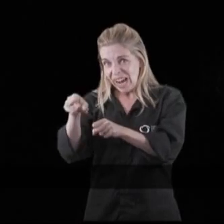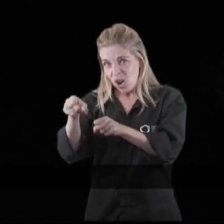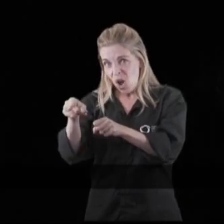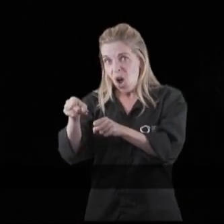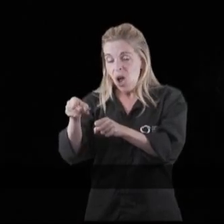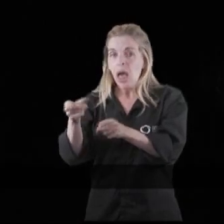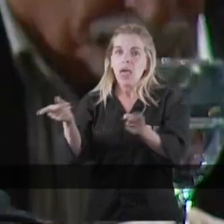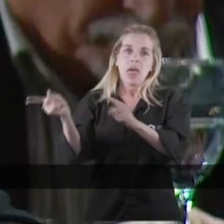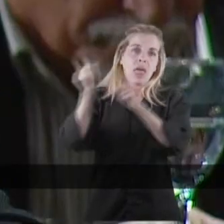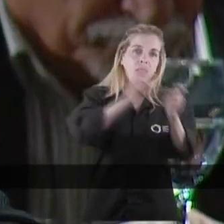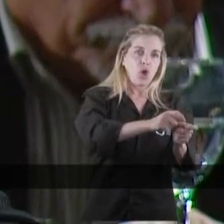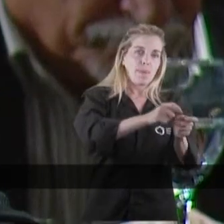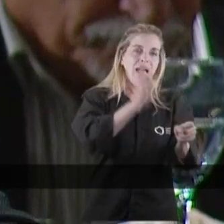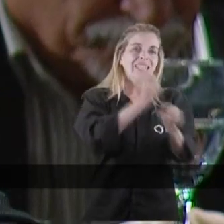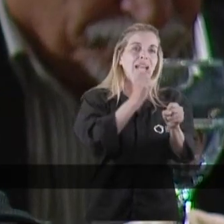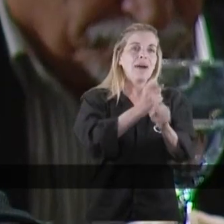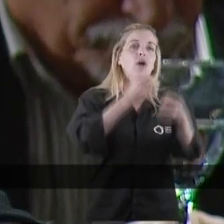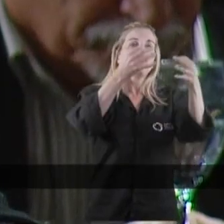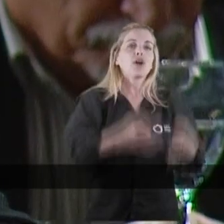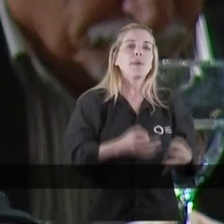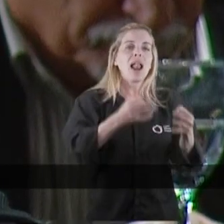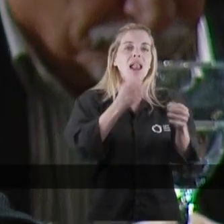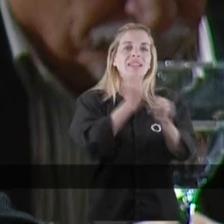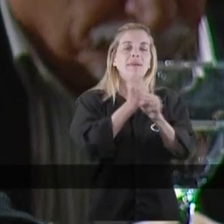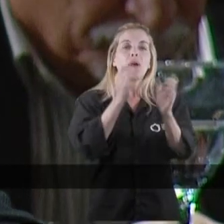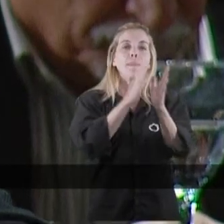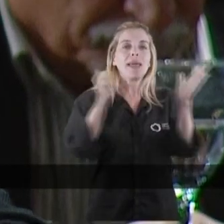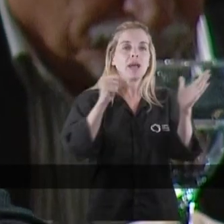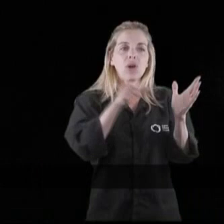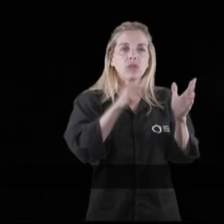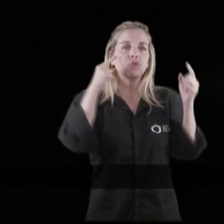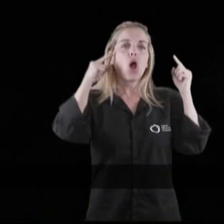formal. Es uno de los esfuerzos que tenemos por delante.